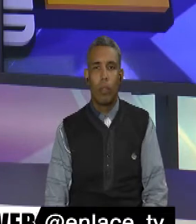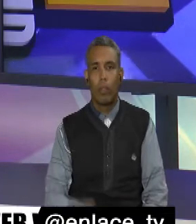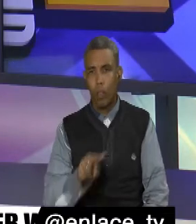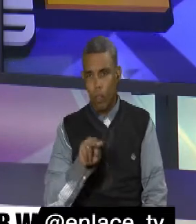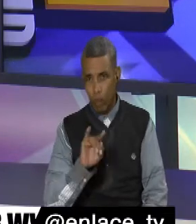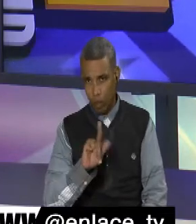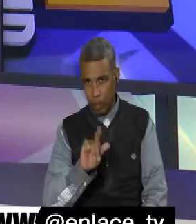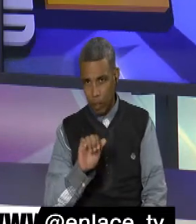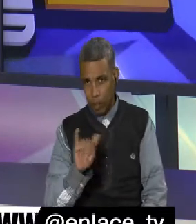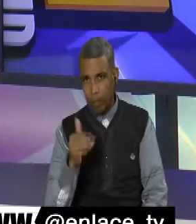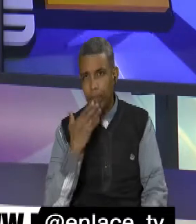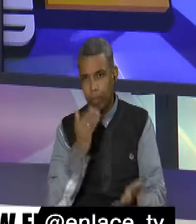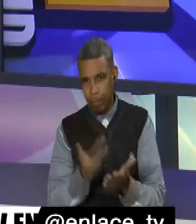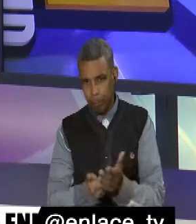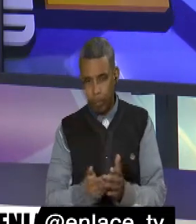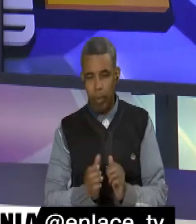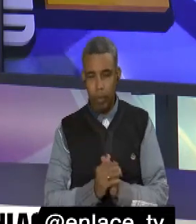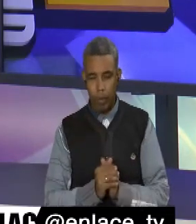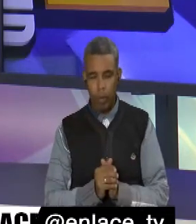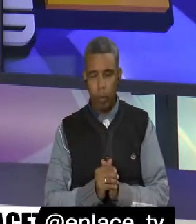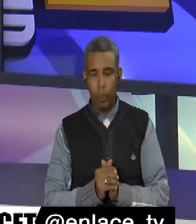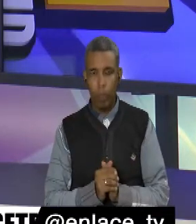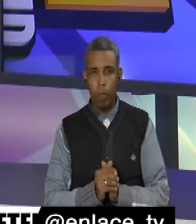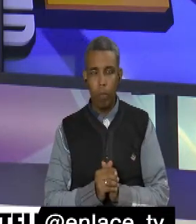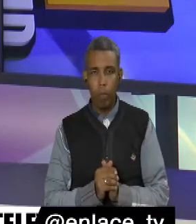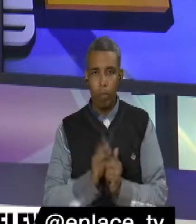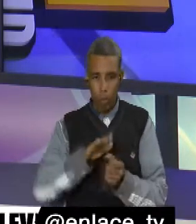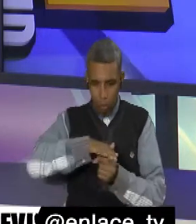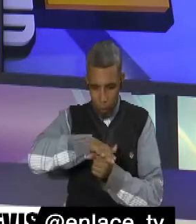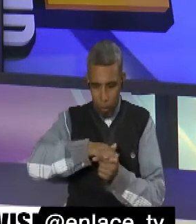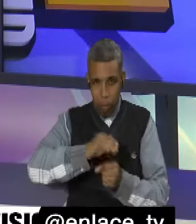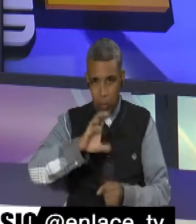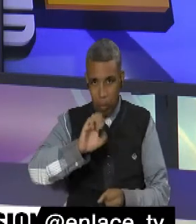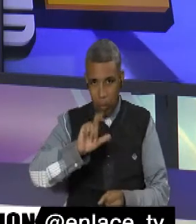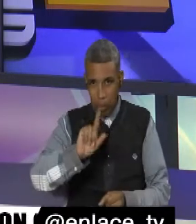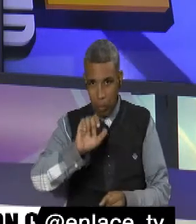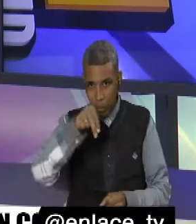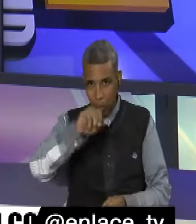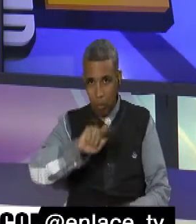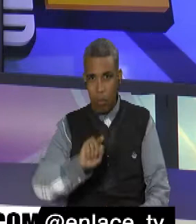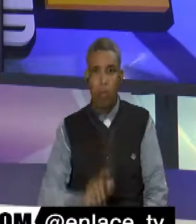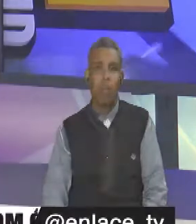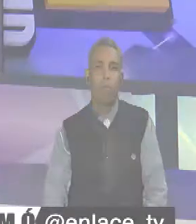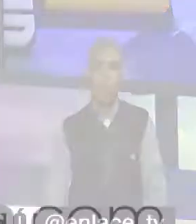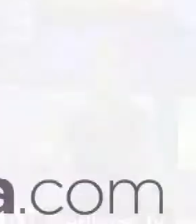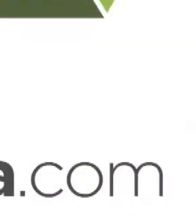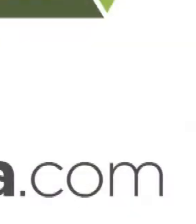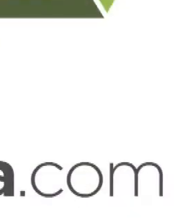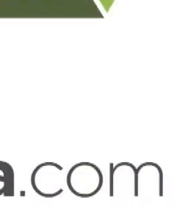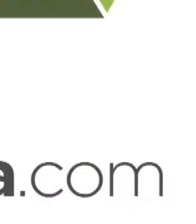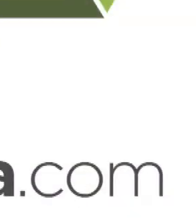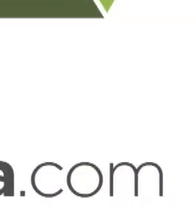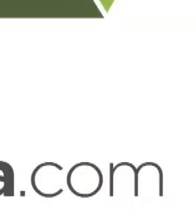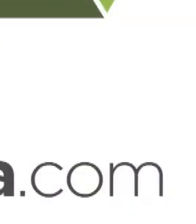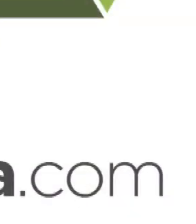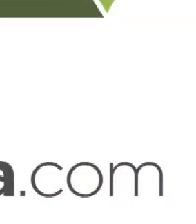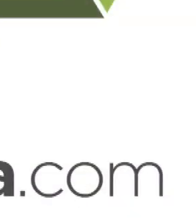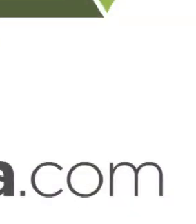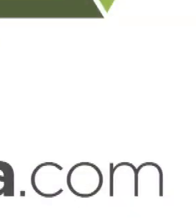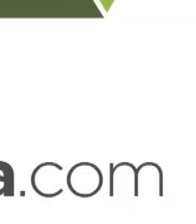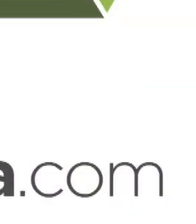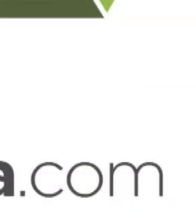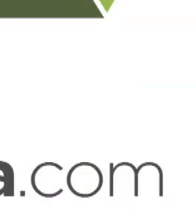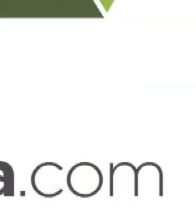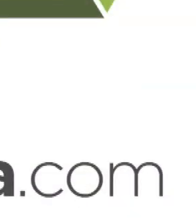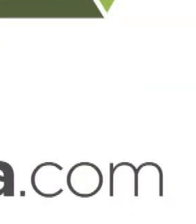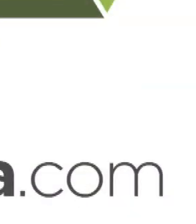atender esta denuncia de la comunidad del barrio Colinas del Seminario. Y la oferta más completa de inmuebles de la región está a su alcance en Alianza Inmobiliaria,